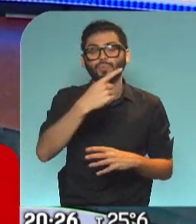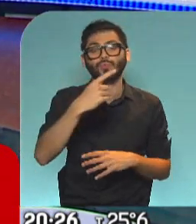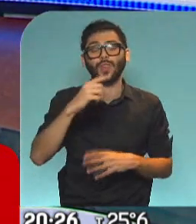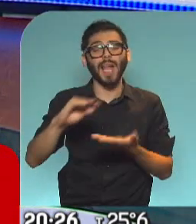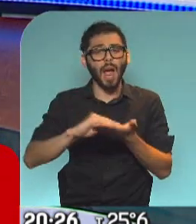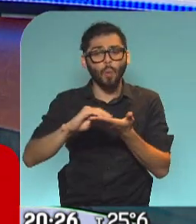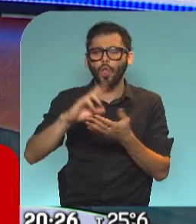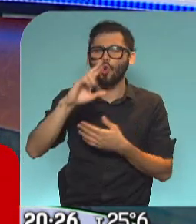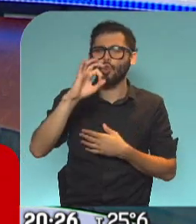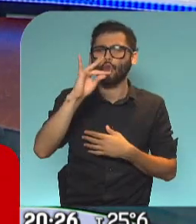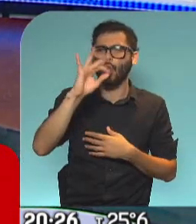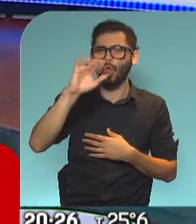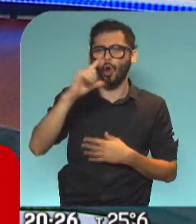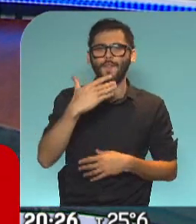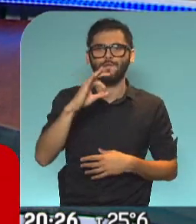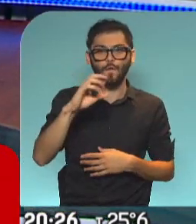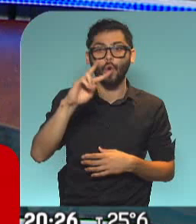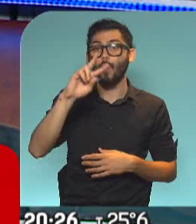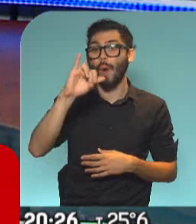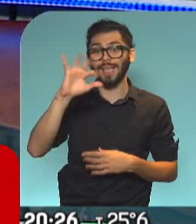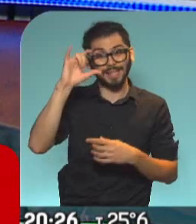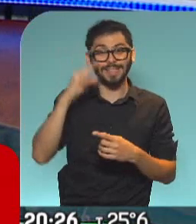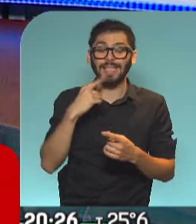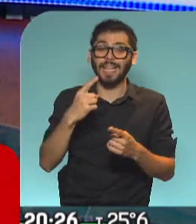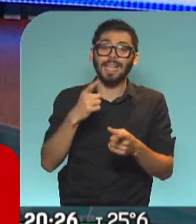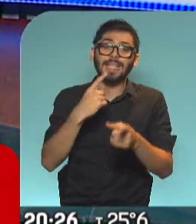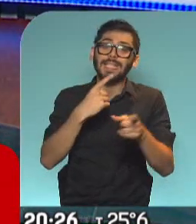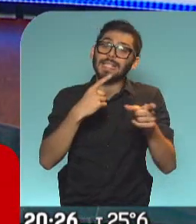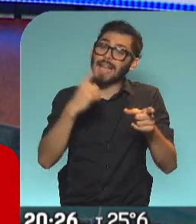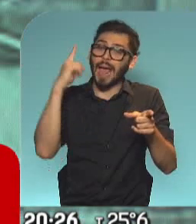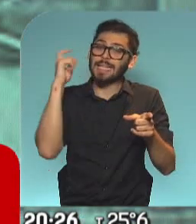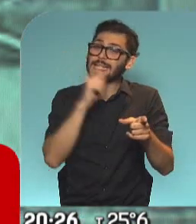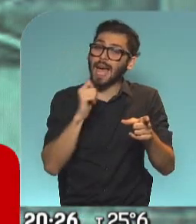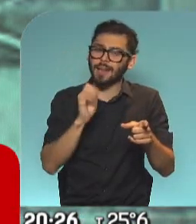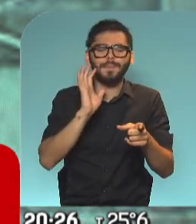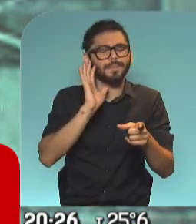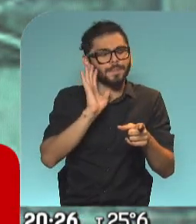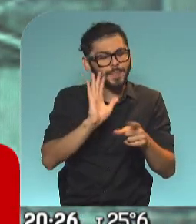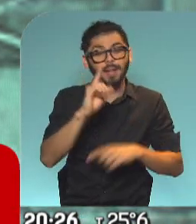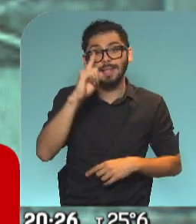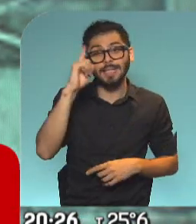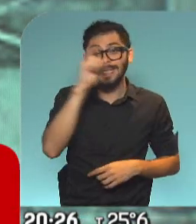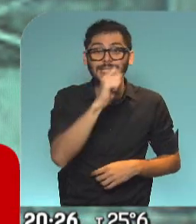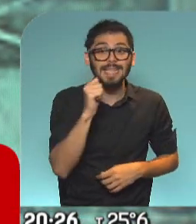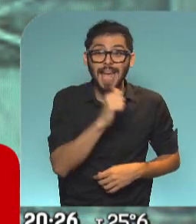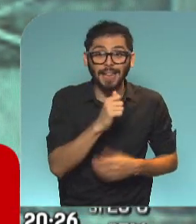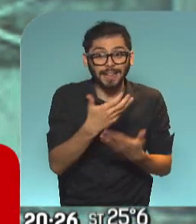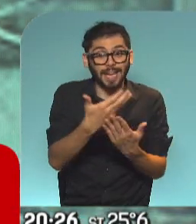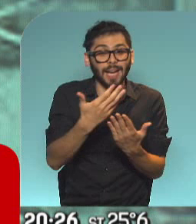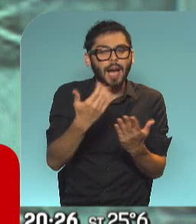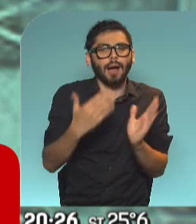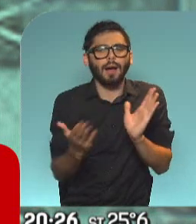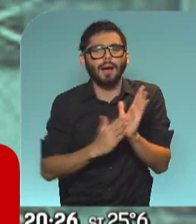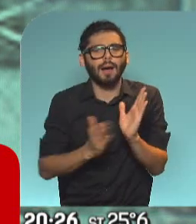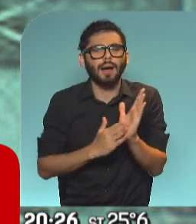abogado, que apunta directamente a ella. Pero la psiquiatra tiene en su defensa la certificación, y esto